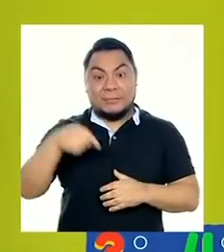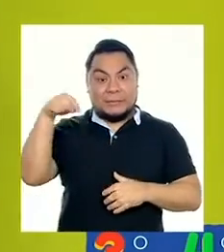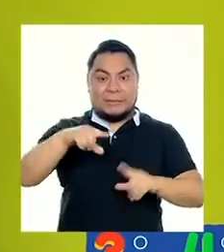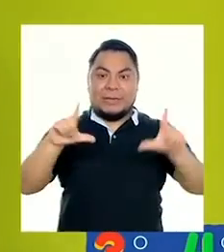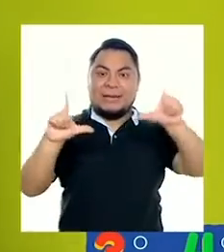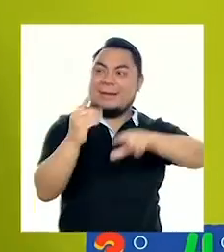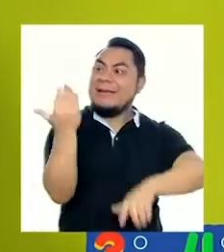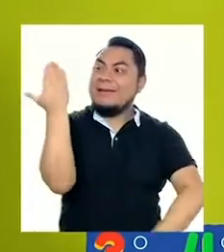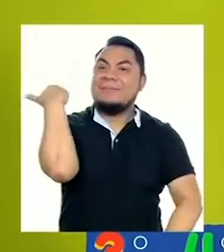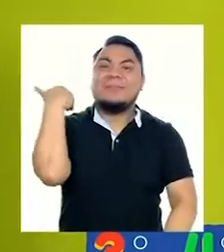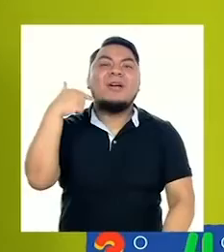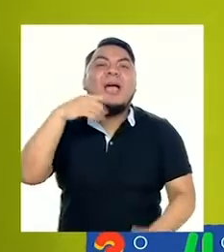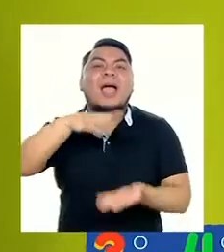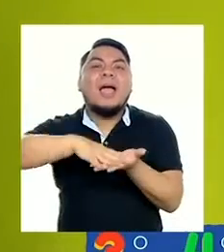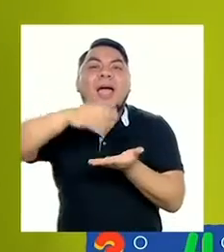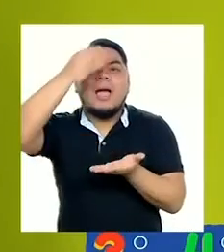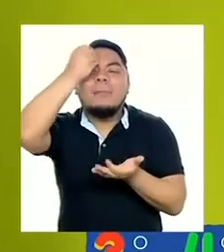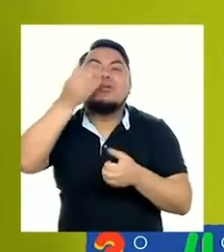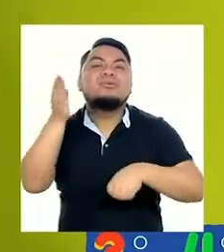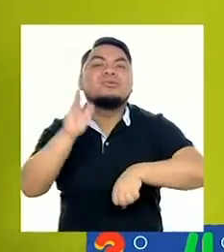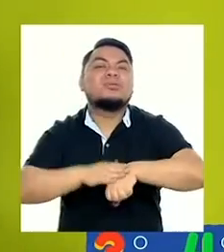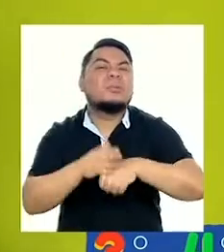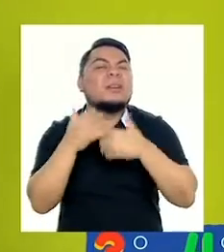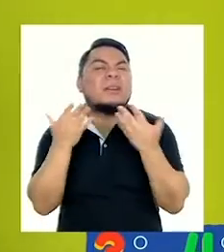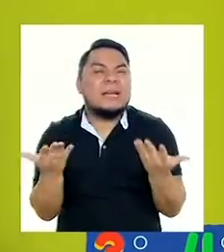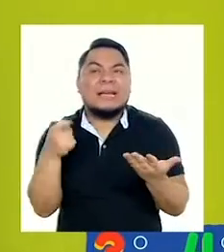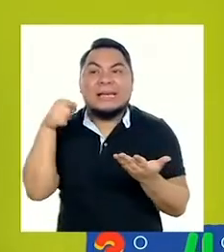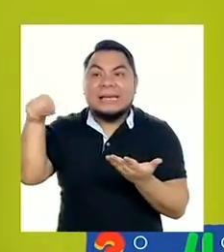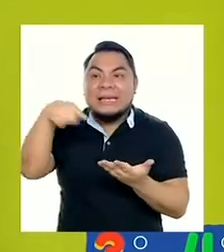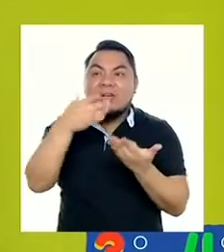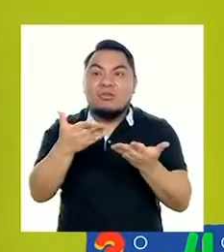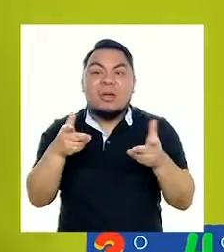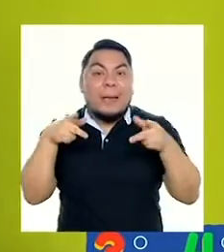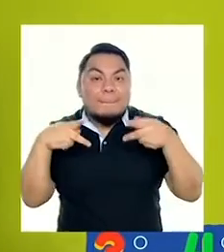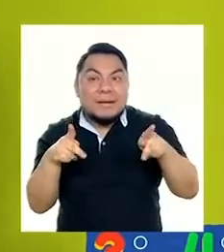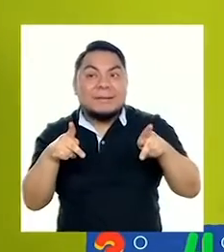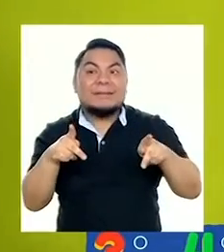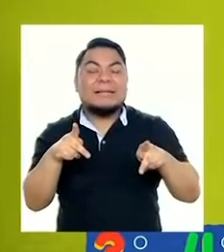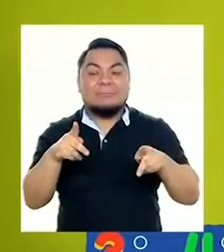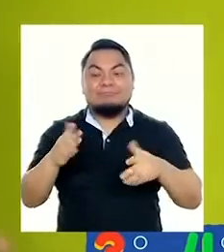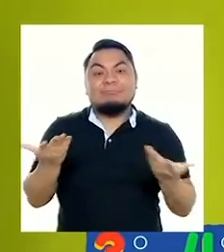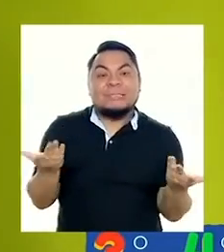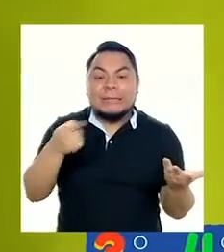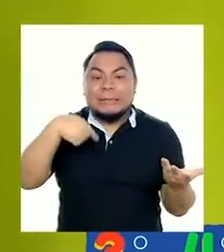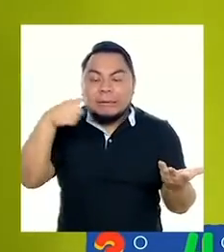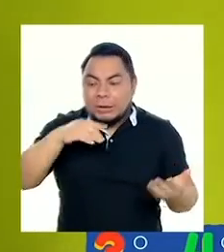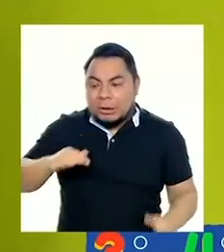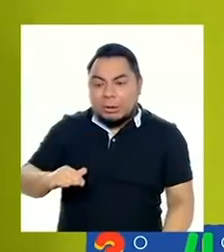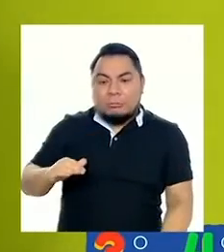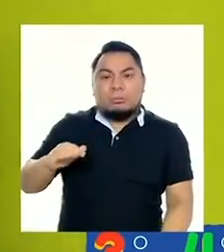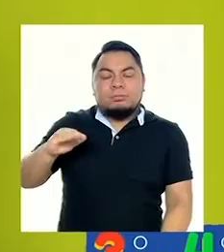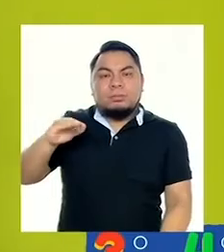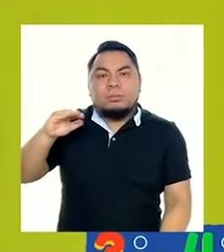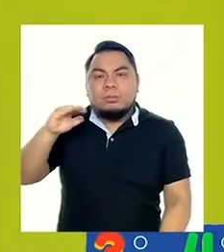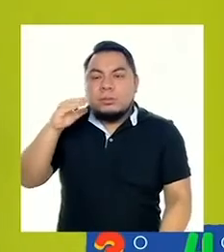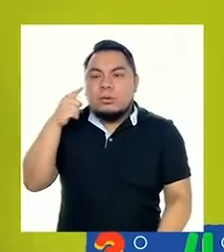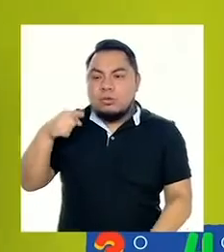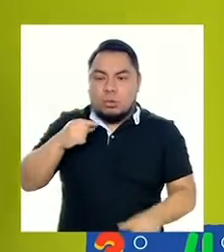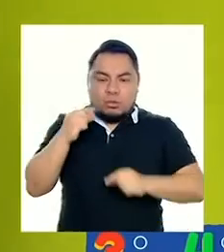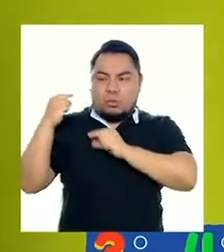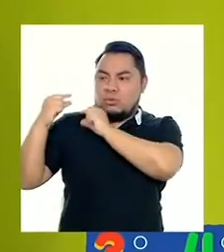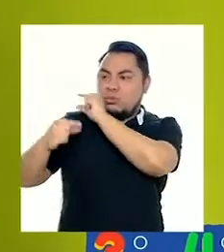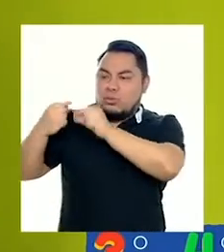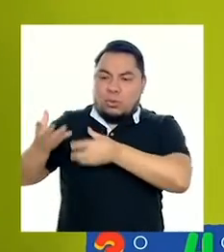programa pasado aprendimos sobre factores que nos permiten crecer, como la herencia genética y